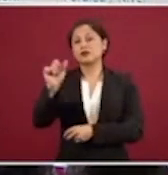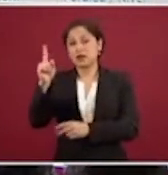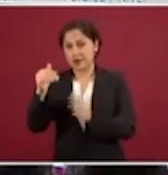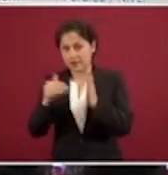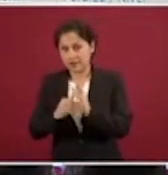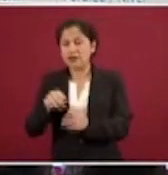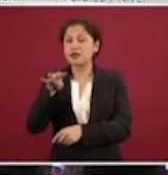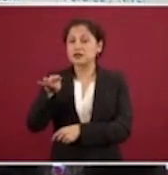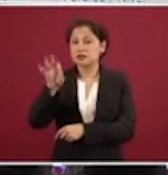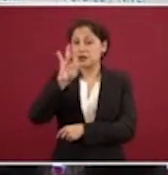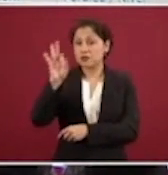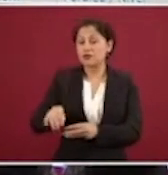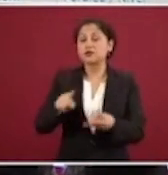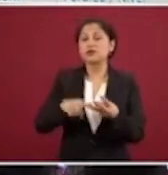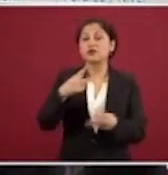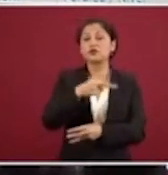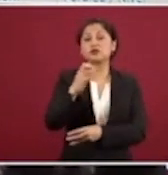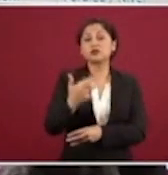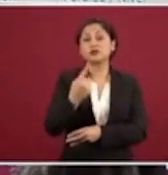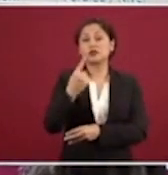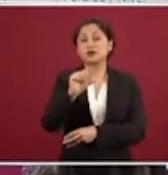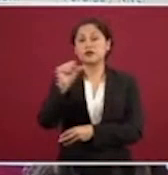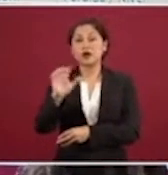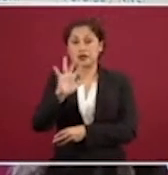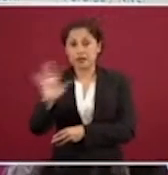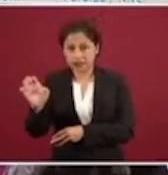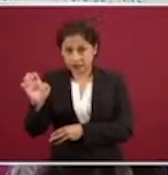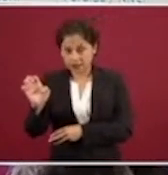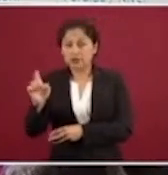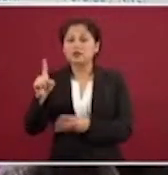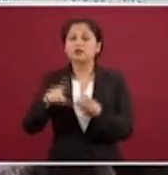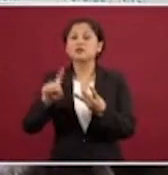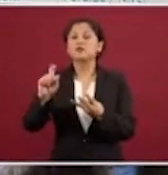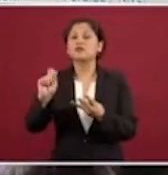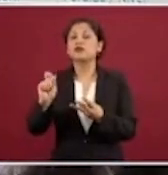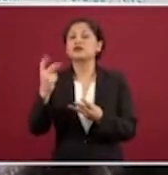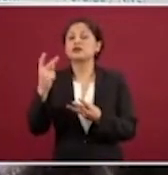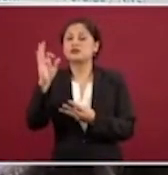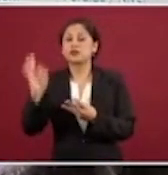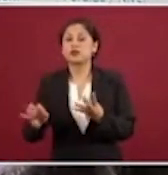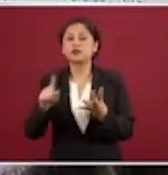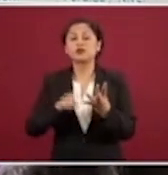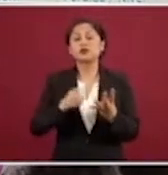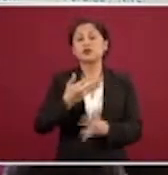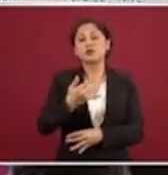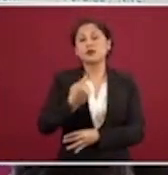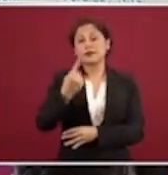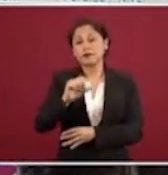19%, de 251 a 500 trabajadores, 22%, y de 51